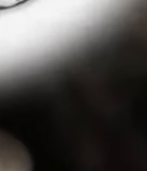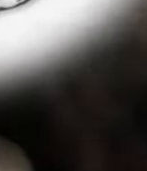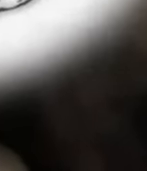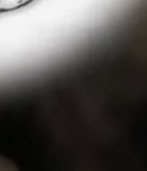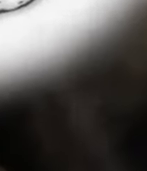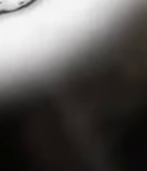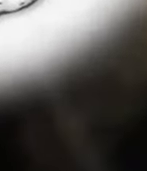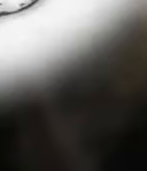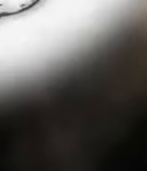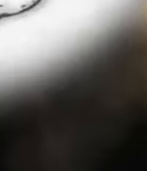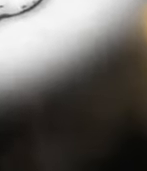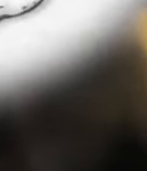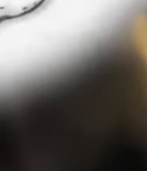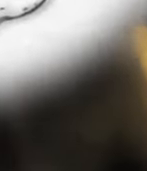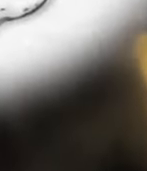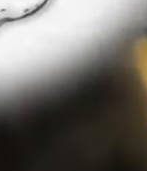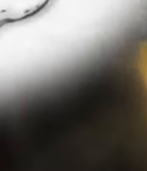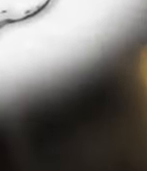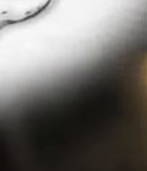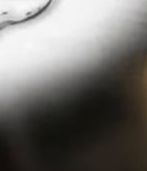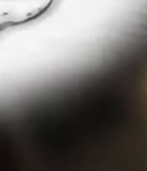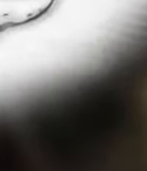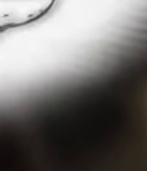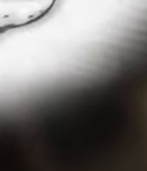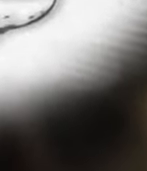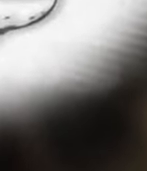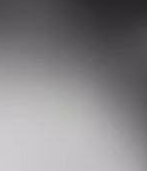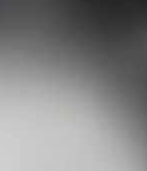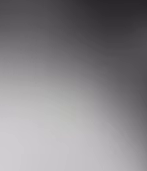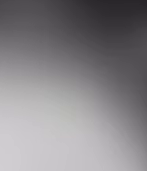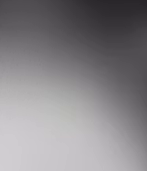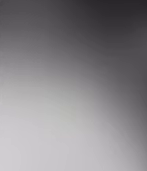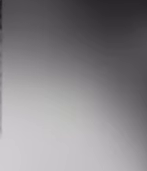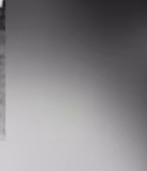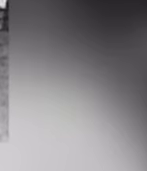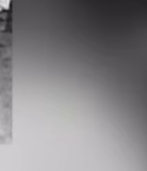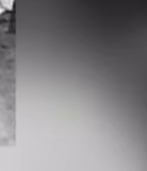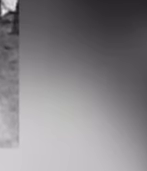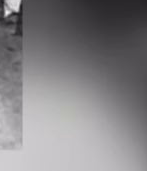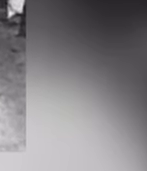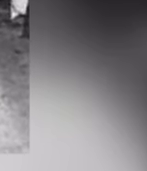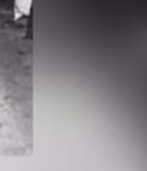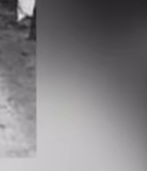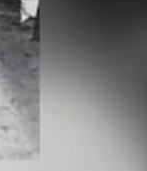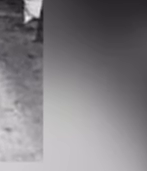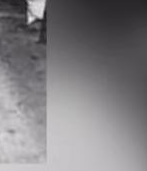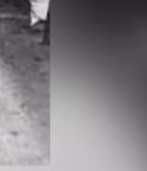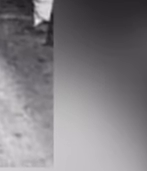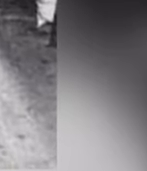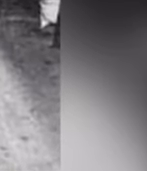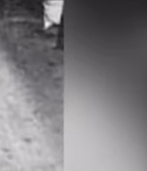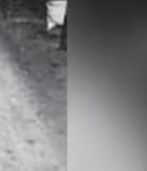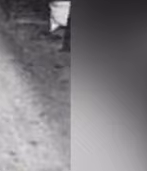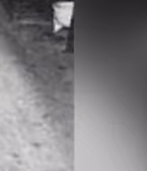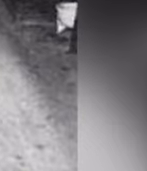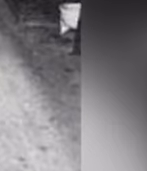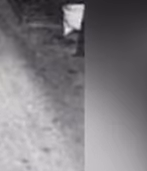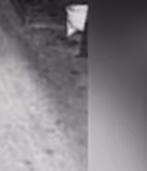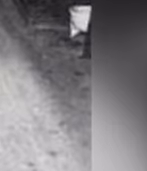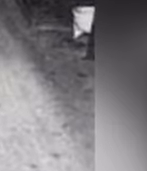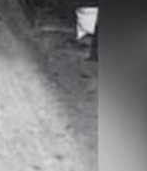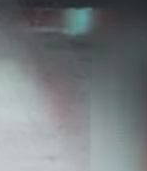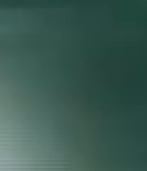crítica y de lucha contra las injusticias sociales. Cursó la licenciatura en farmacéutica, la cual abandonó